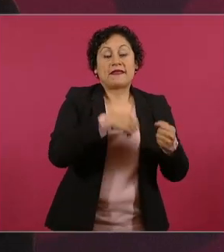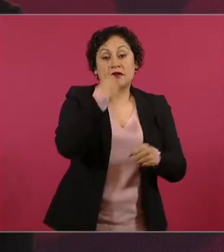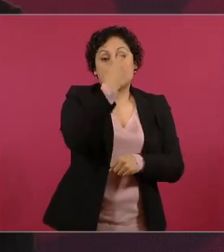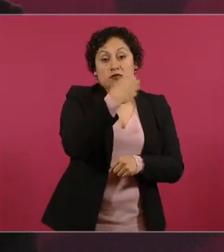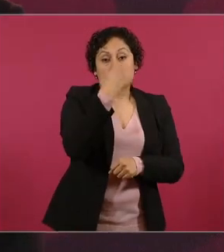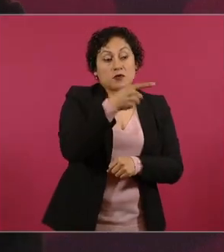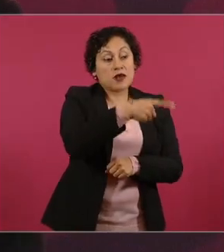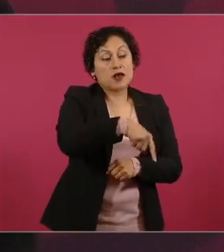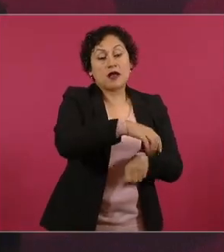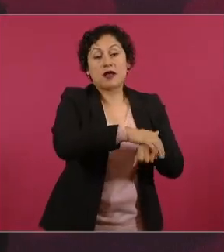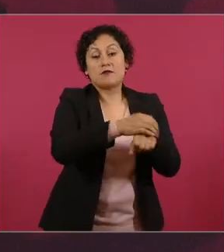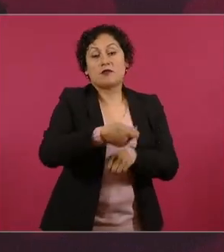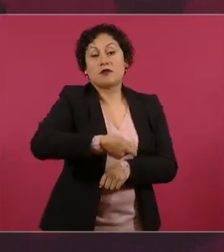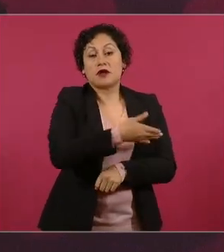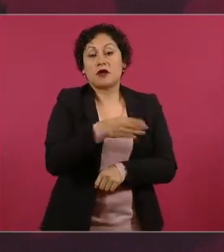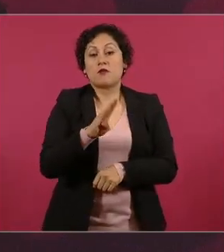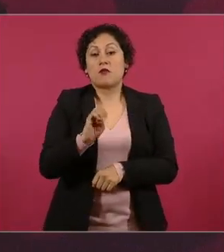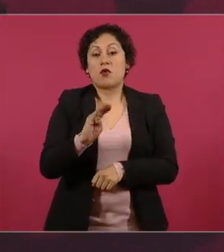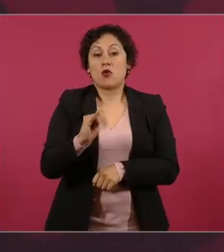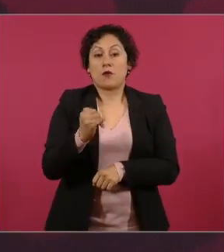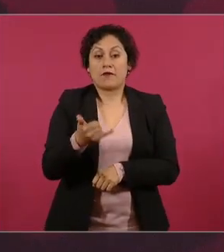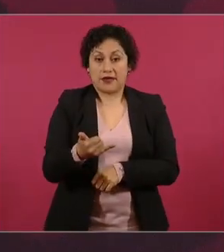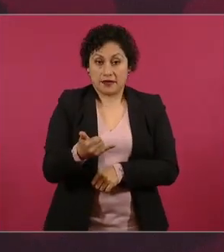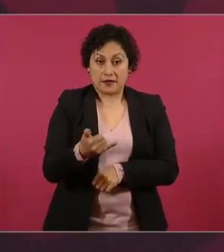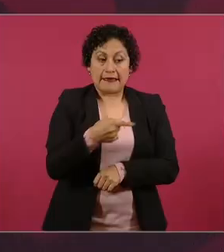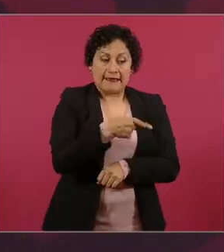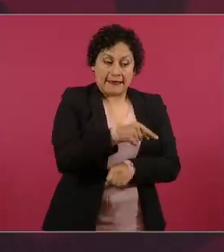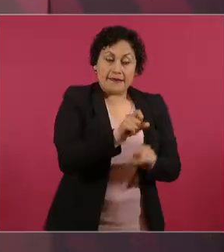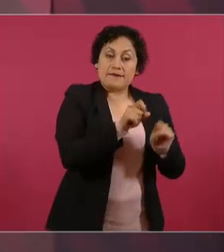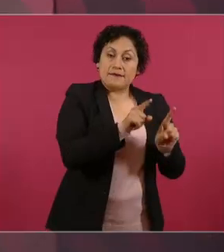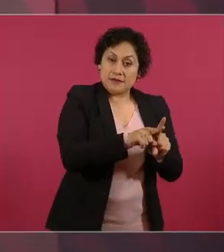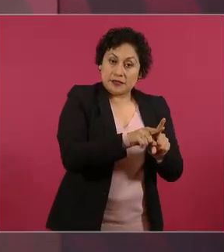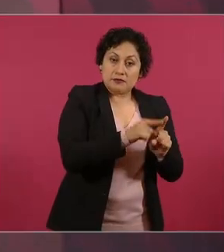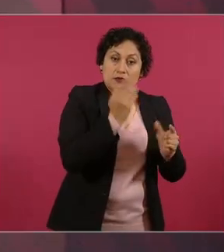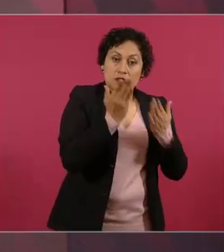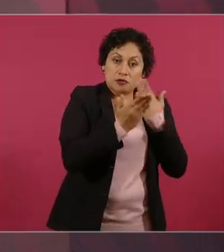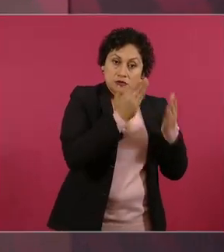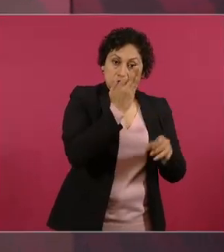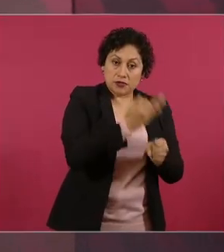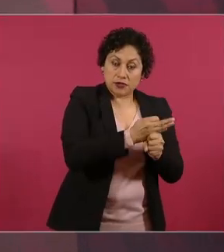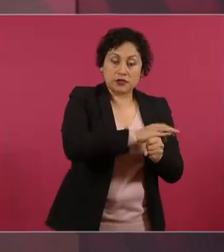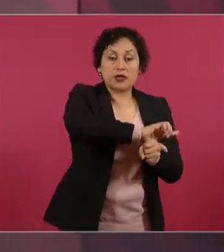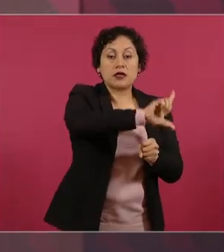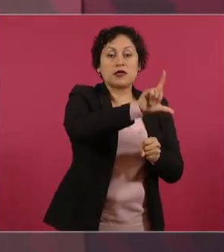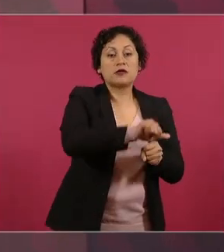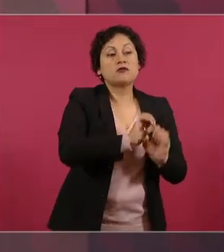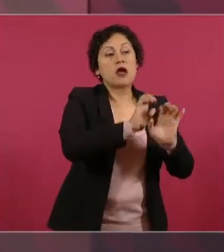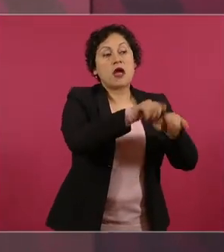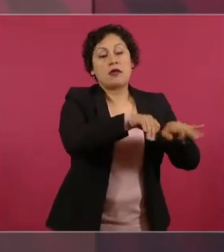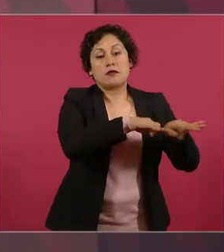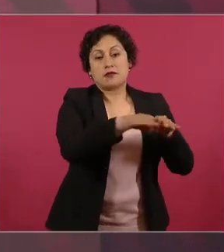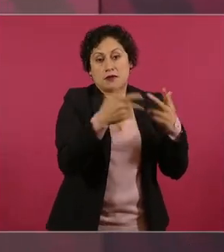y donde estudió también fue maestro y le siguieron llamando así, Bobby.